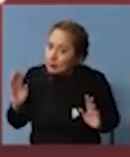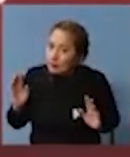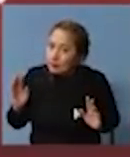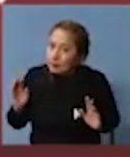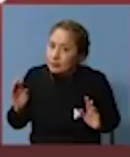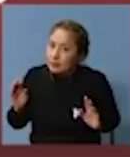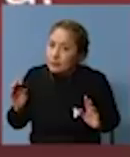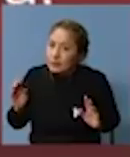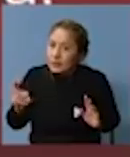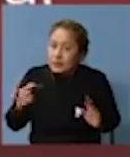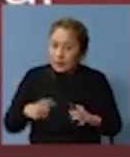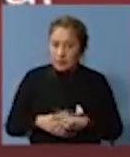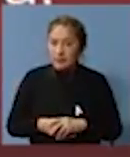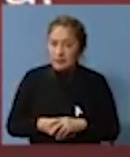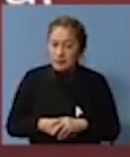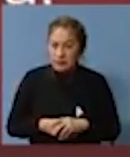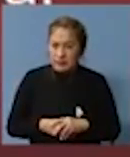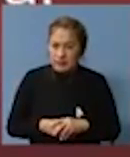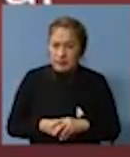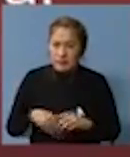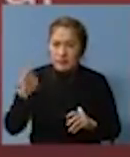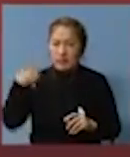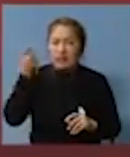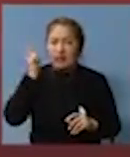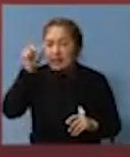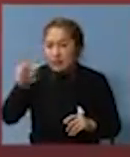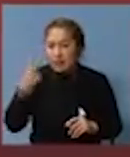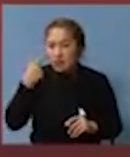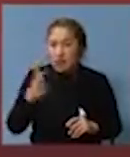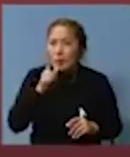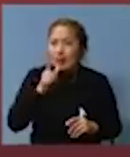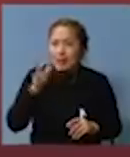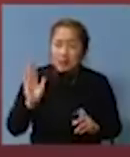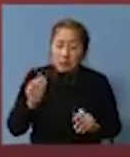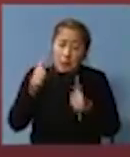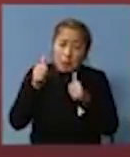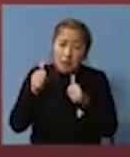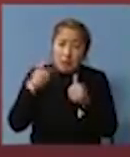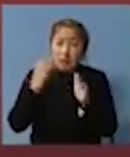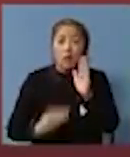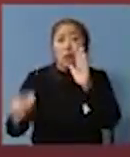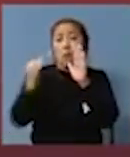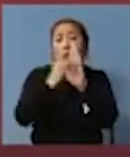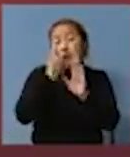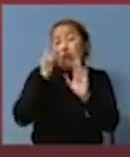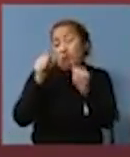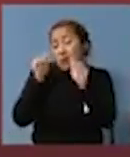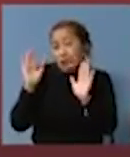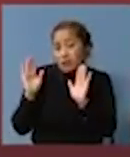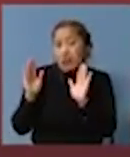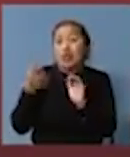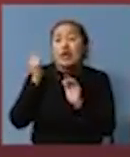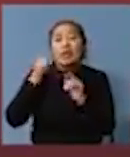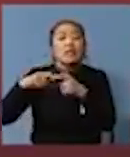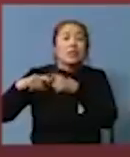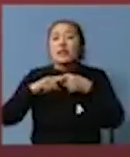estoy totalmente de acuerdo, si conoce quién es esa persona, me parece correcto. Quiere el primer lugar, está muy bien. ¿A quién responde?